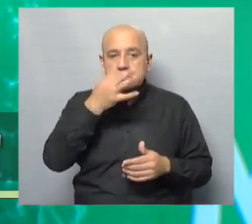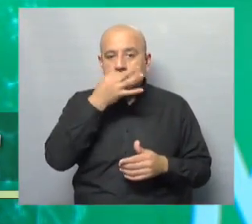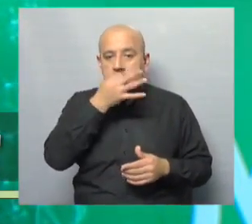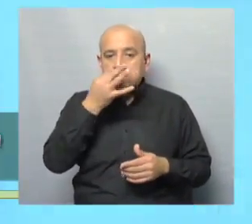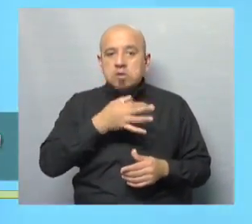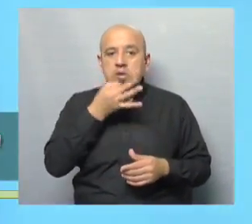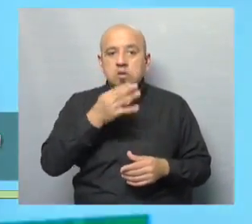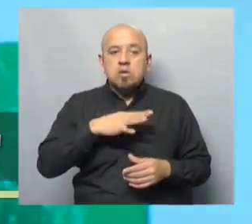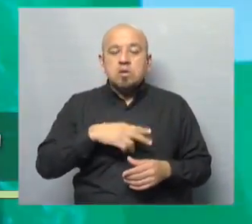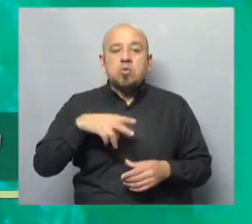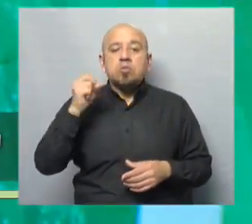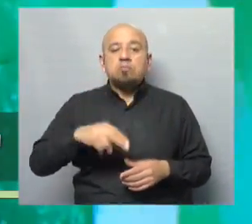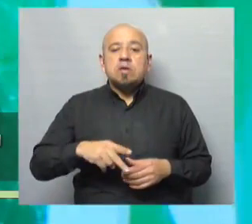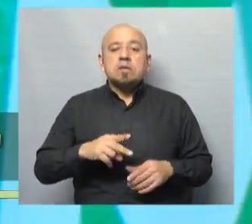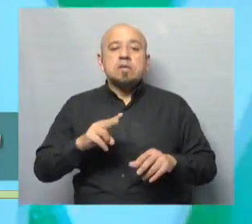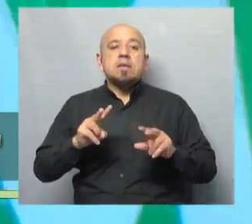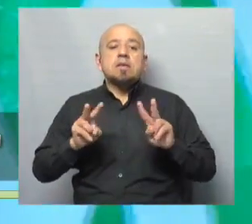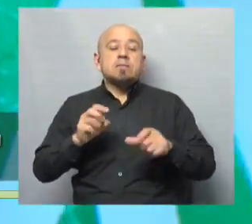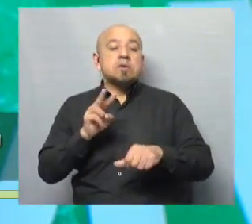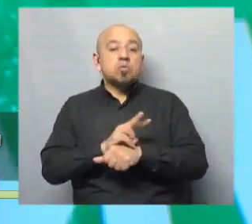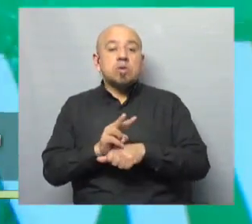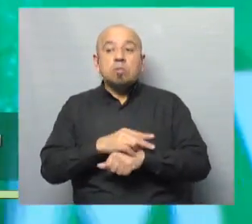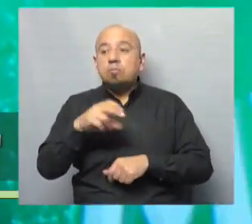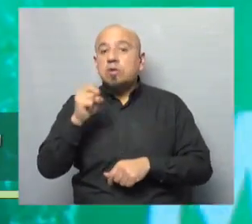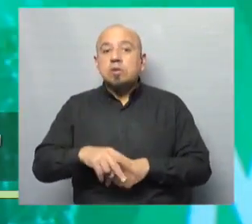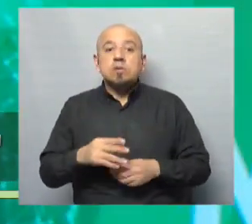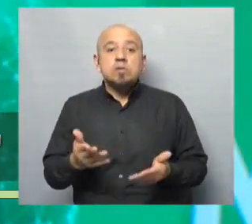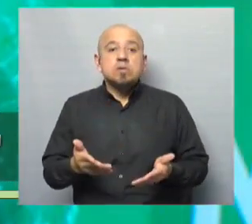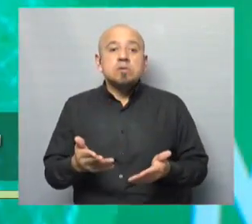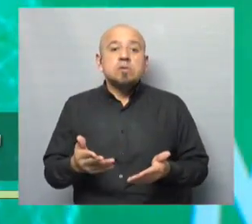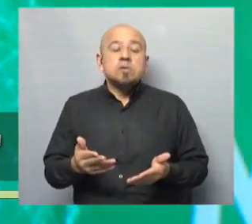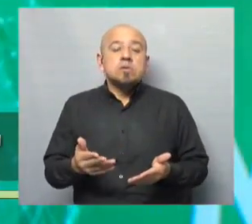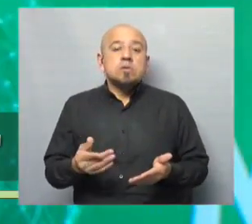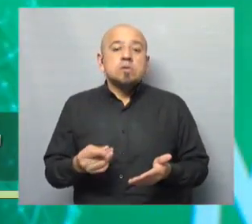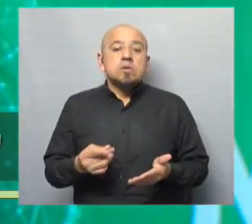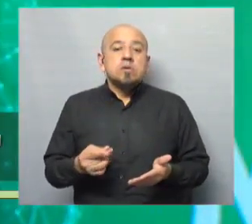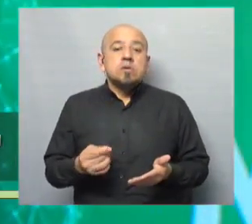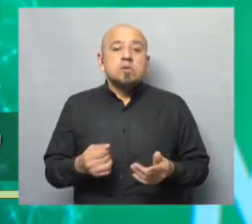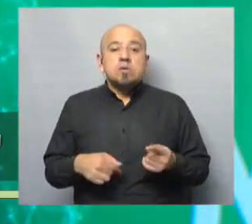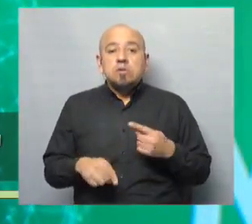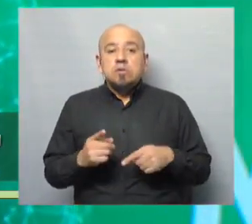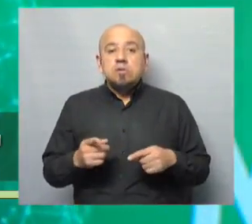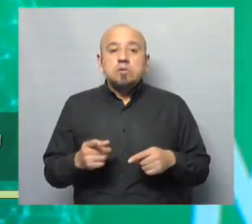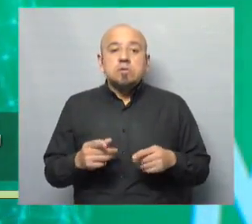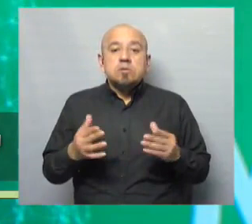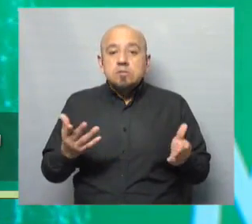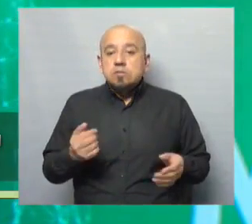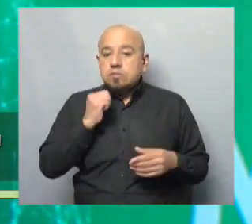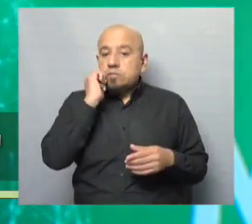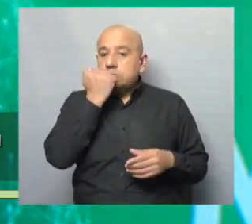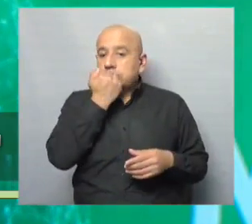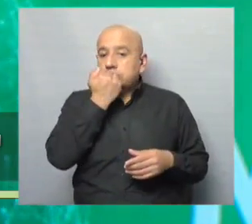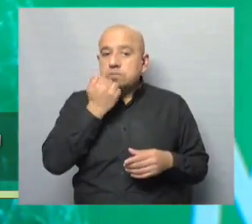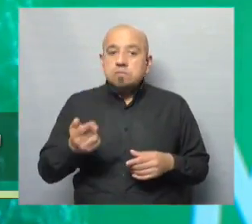que tenía un plan en materia de seguridad que me hizo hacer una una aparatosa sesión secreta para